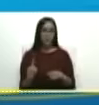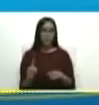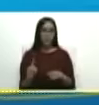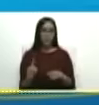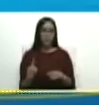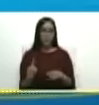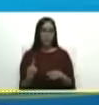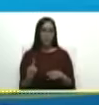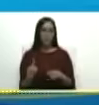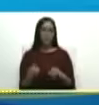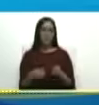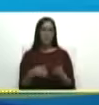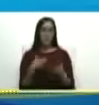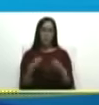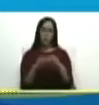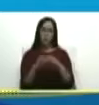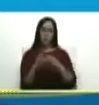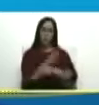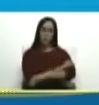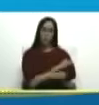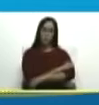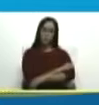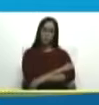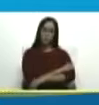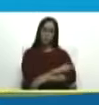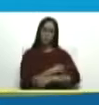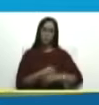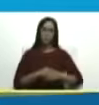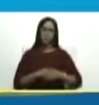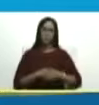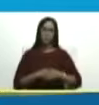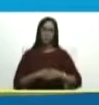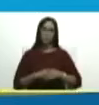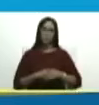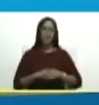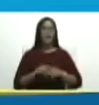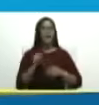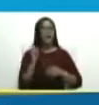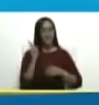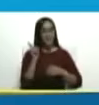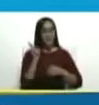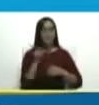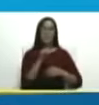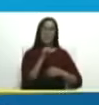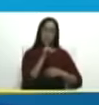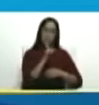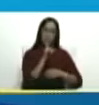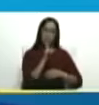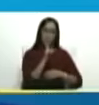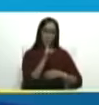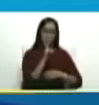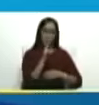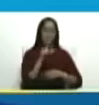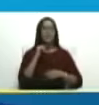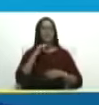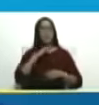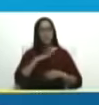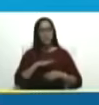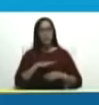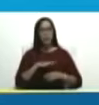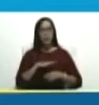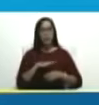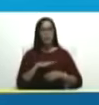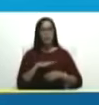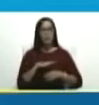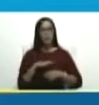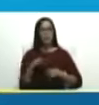de la plataforma unitaria, que a él le informamos que estábamos